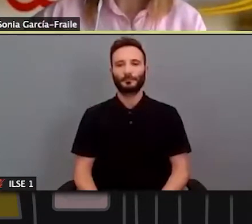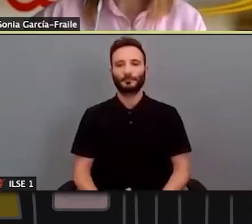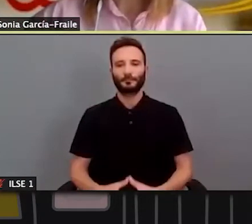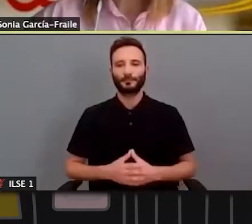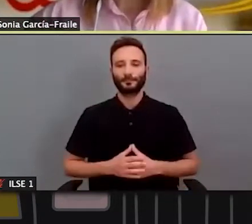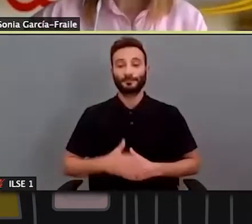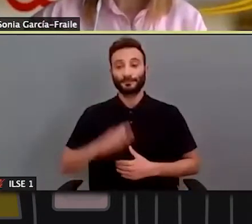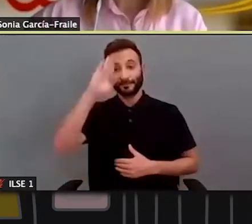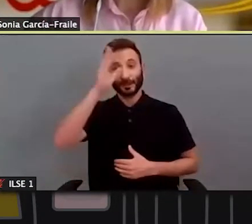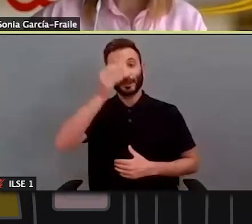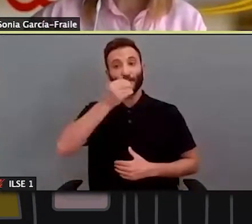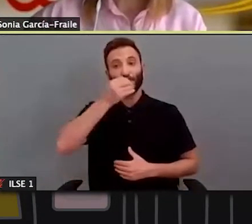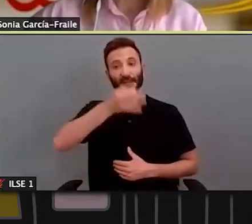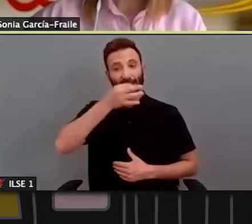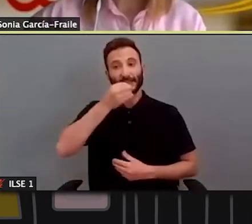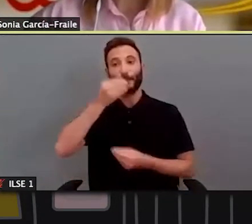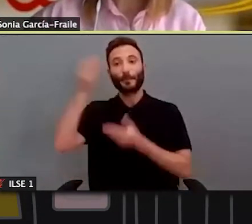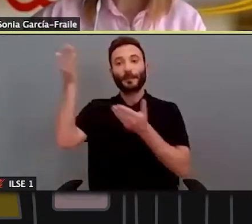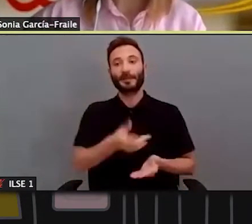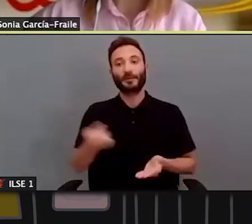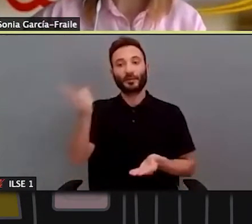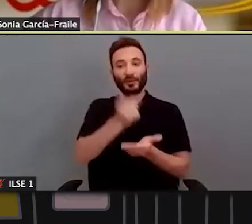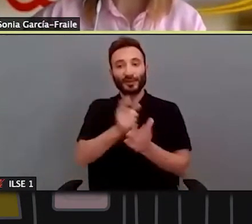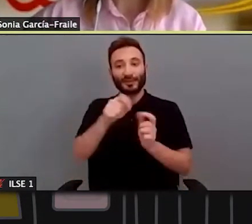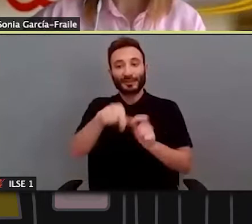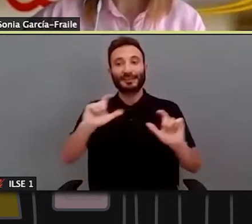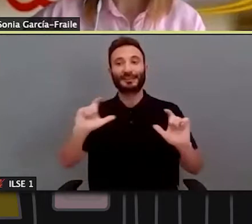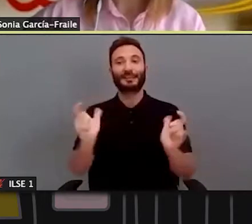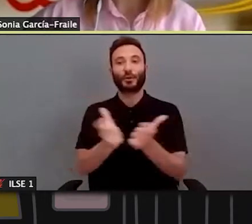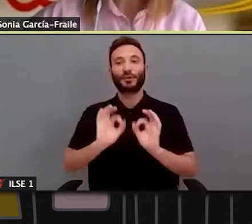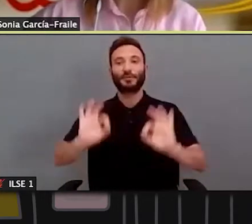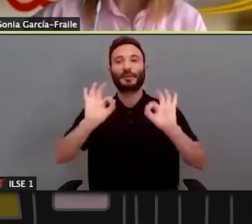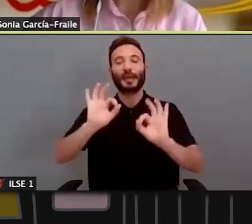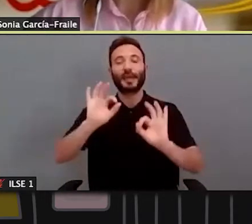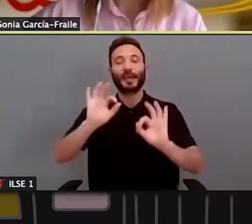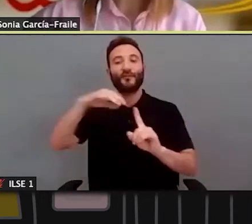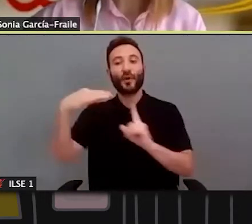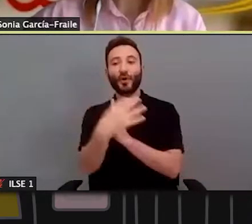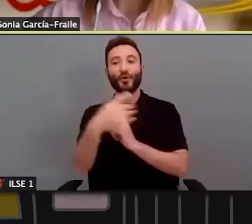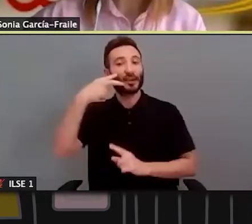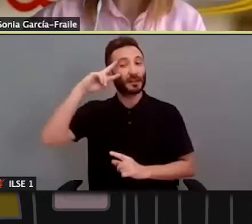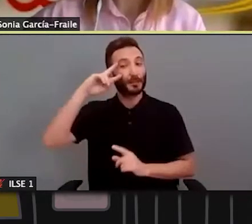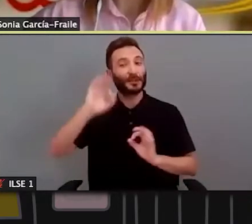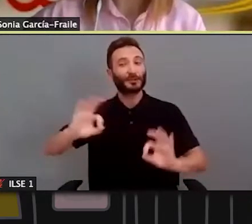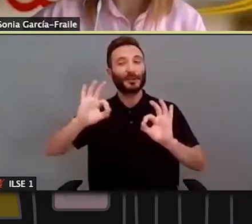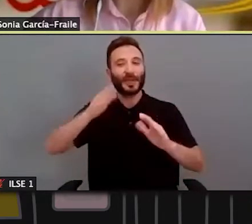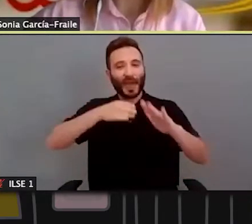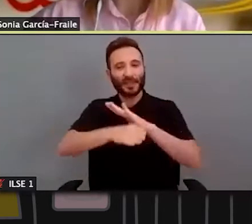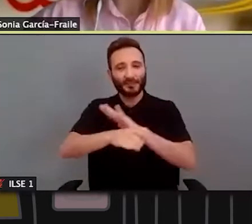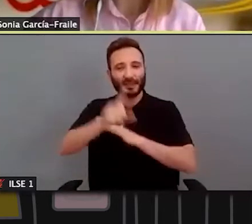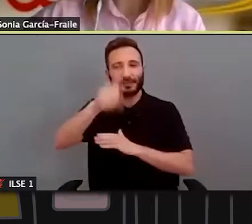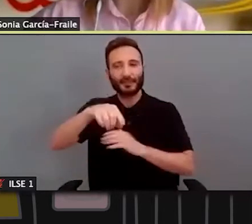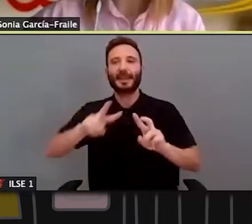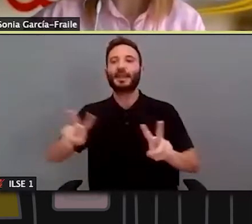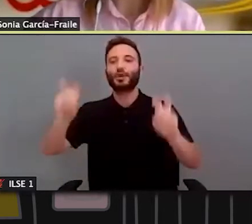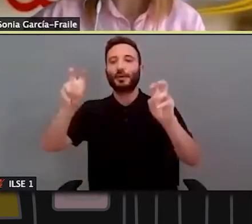Buenas tardes, bienvenidos a esta nueva edición de los Foros de Expertos en Accesibilidad e Innovación, iniciativa puesta en marcha por la Fundación ONCE, con la